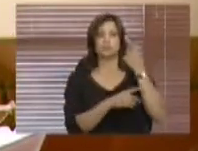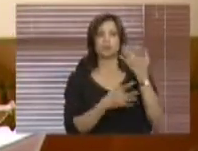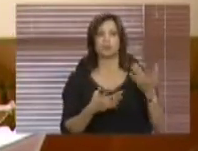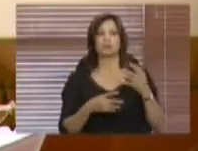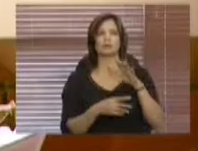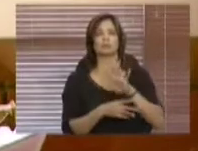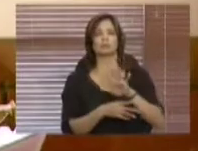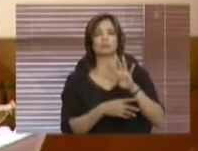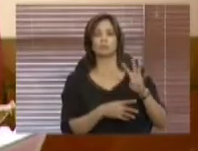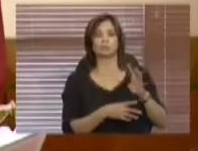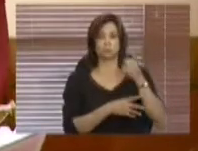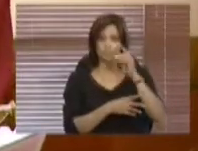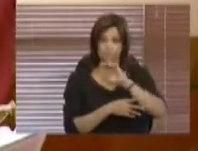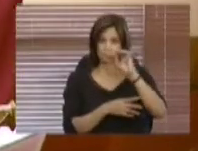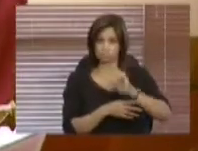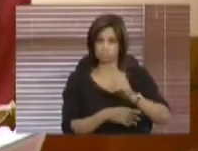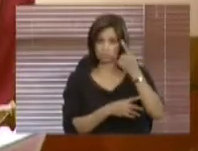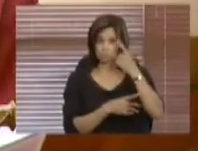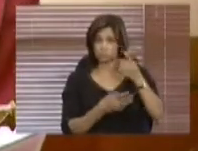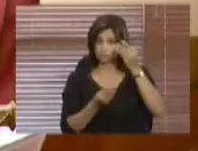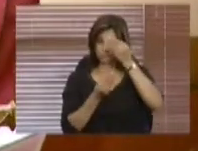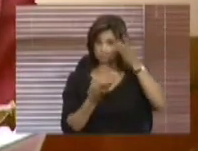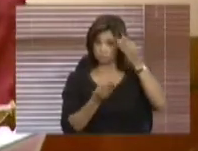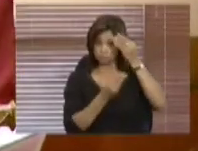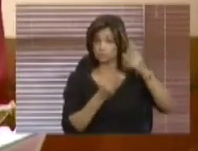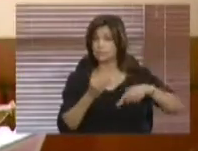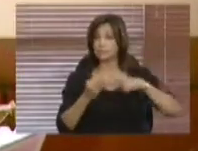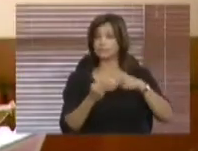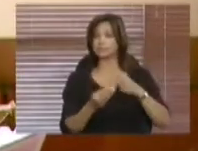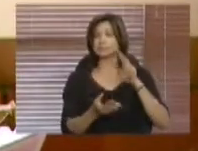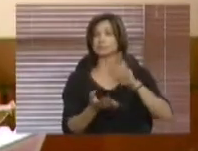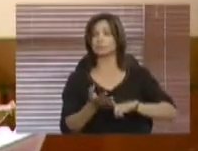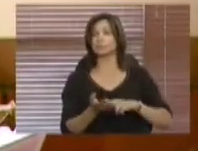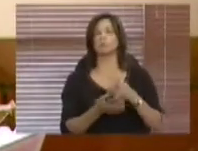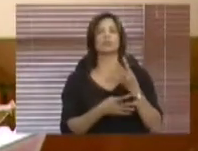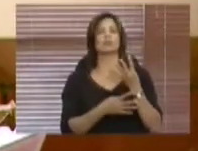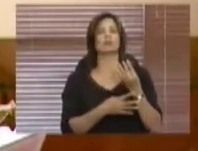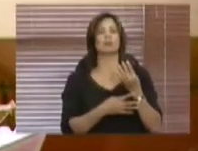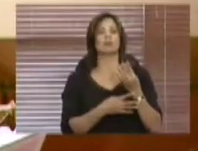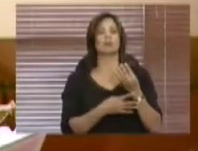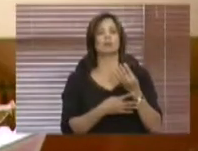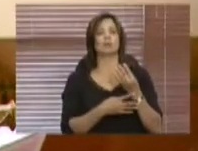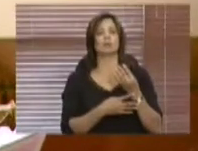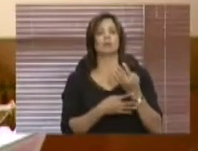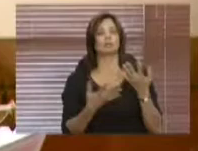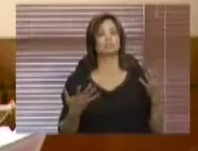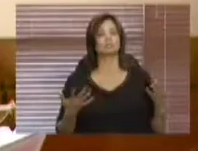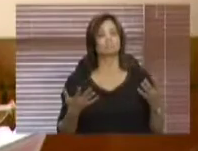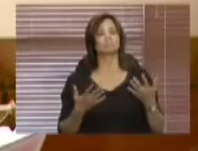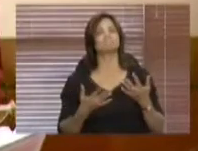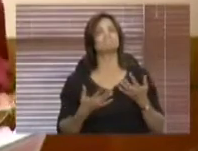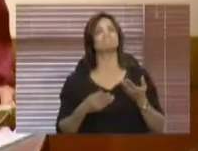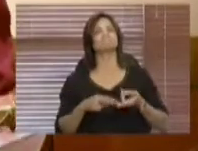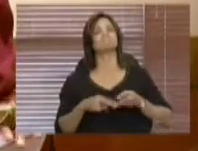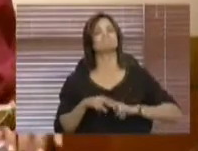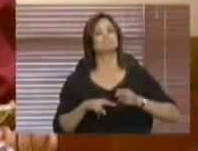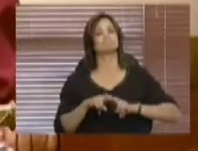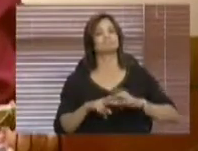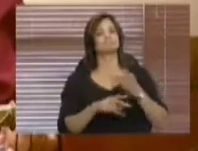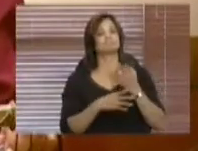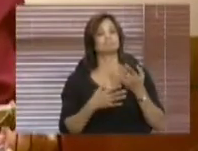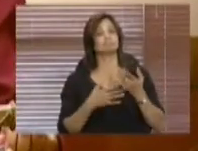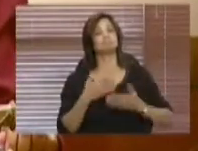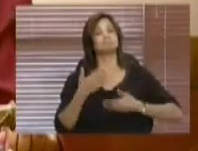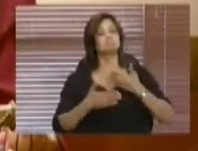de 54% del rendimiento en relación a 2014. El progresivo aumento de nuestro